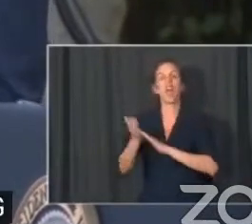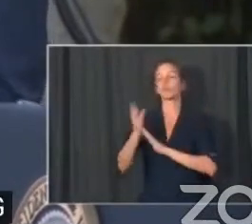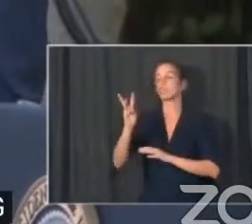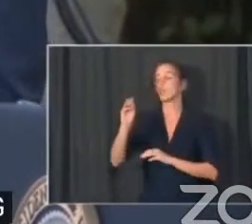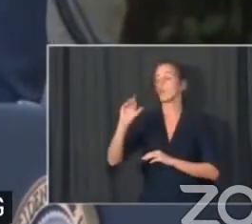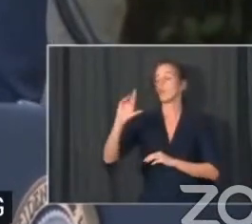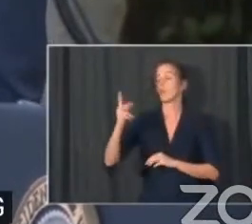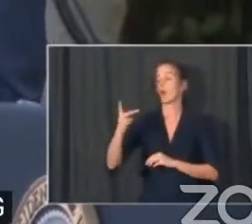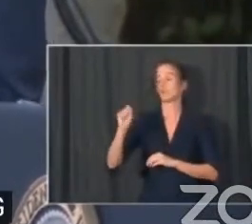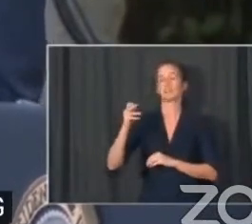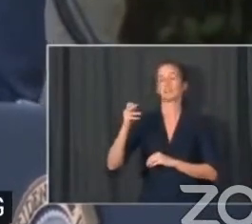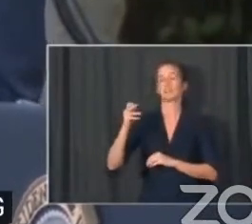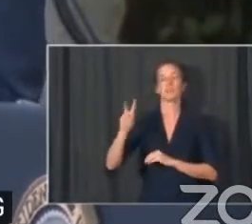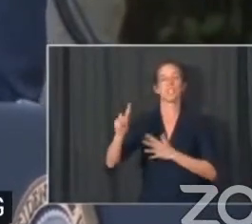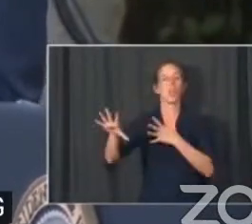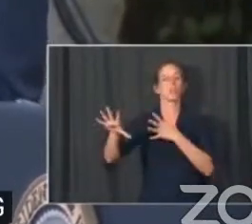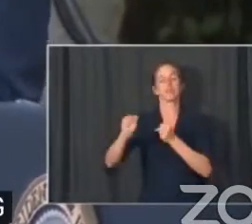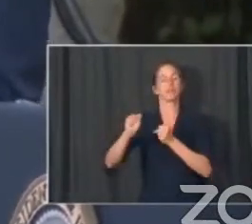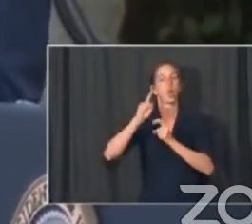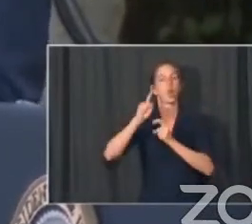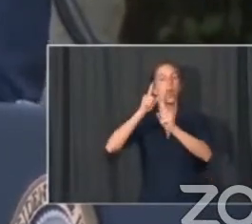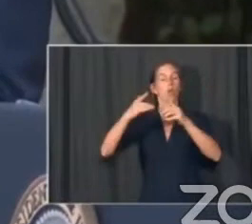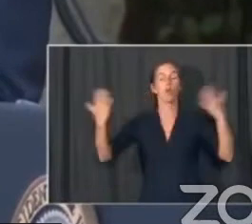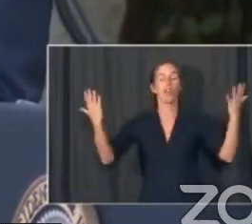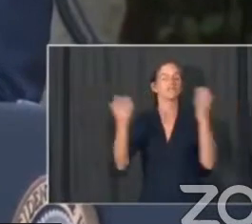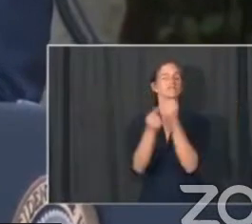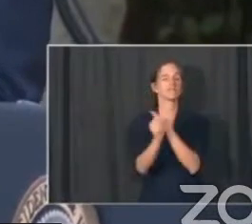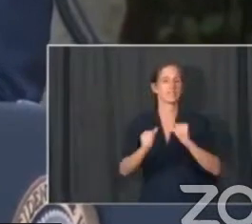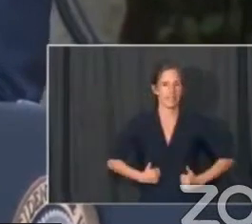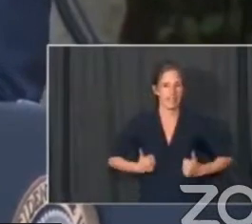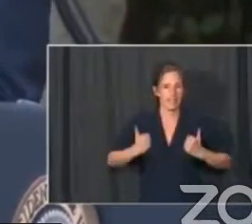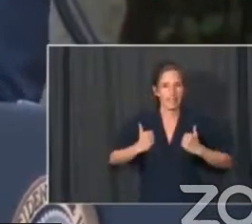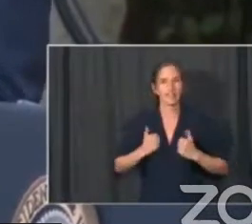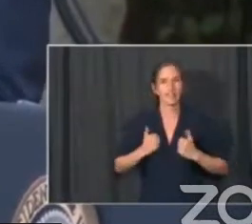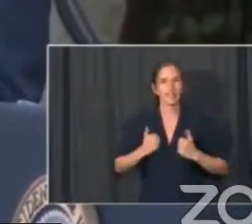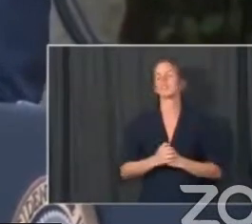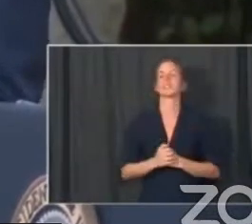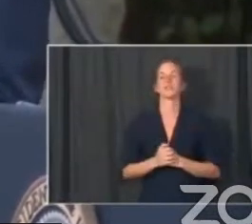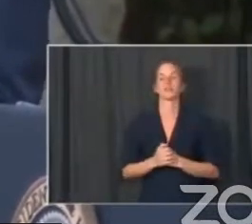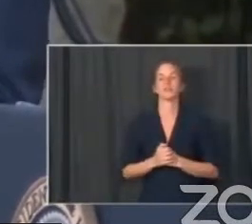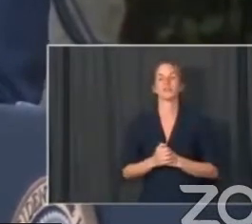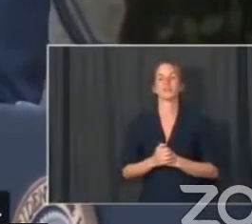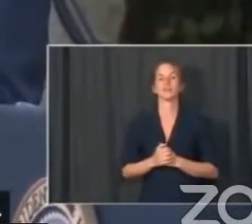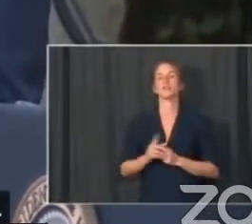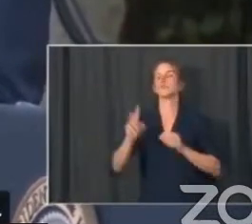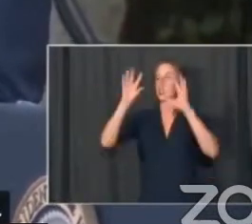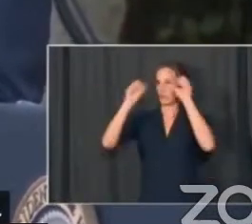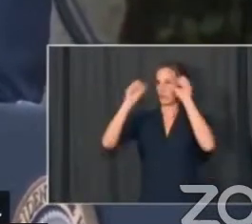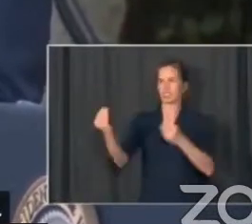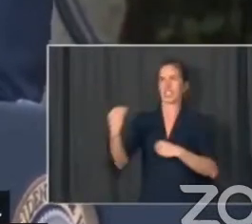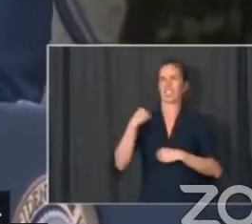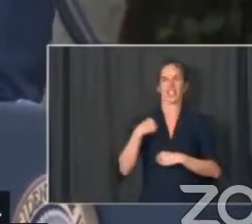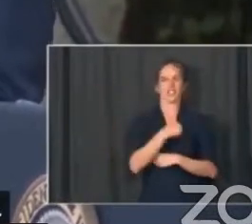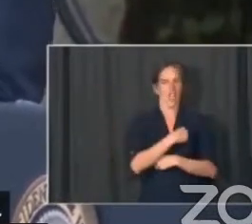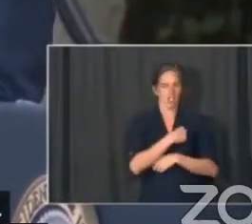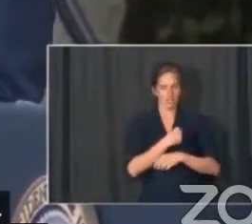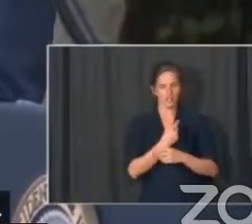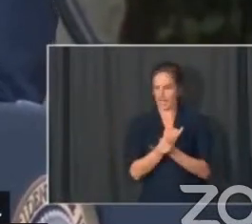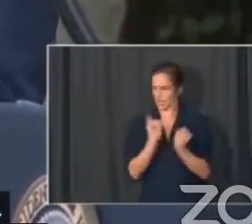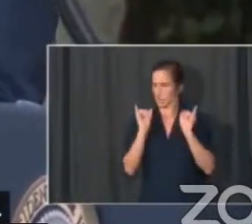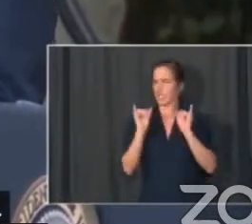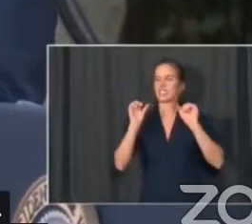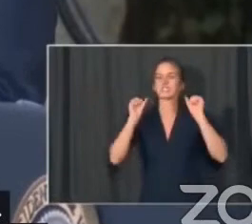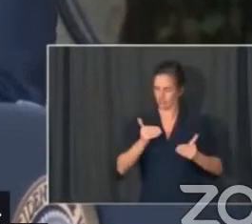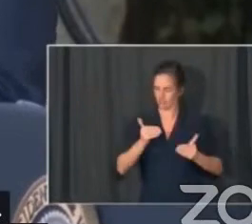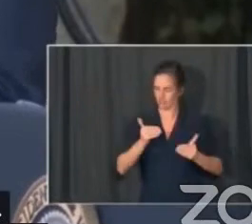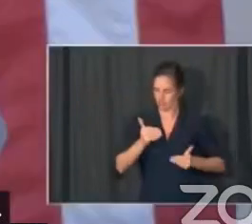one goal: empresas y saving compañías para lives. poder crear, The President has incluir given OWS la the manufactura de independence estas it needs to medicinas como achieve that Pfizer. goal La producción and de esta ensure that semana se we're hará following the